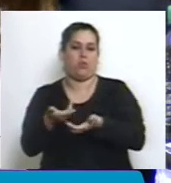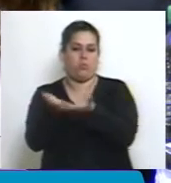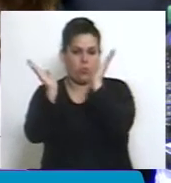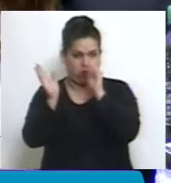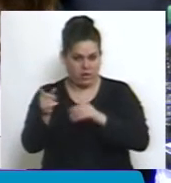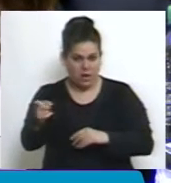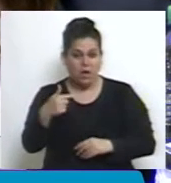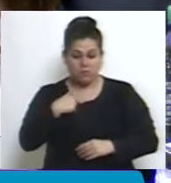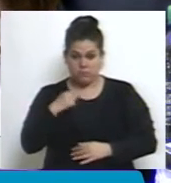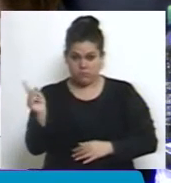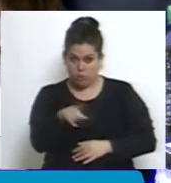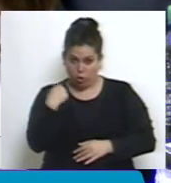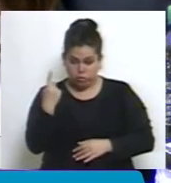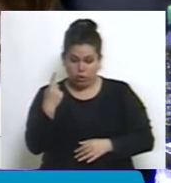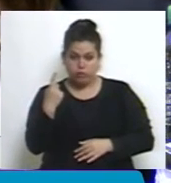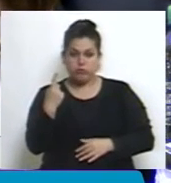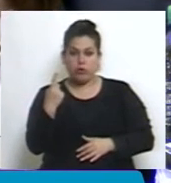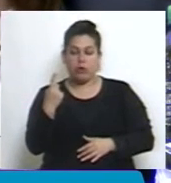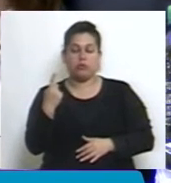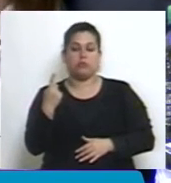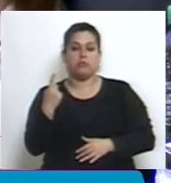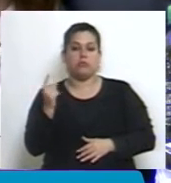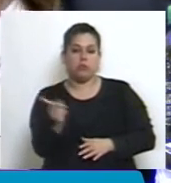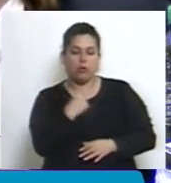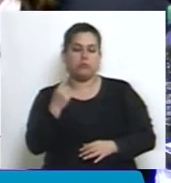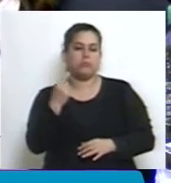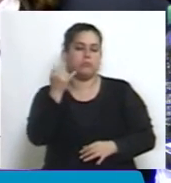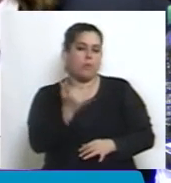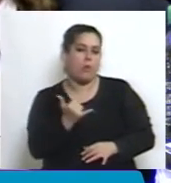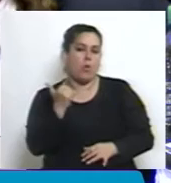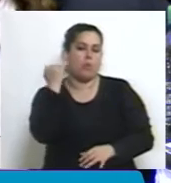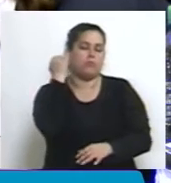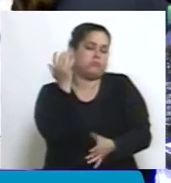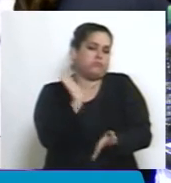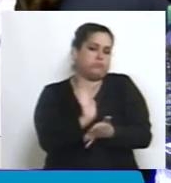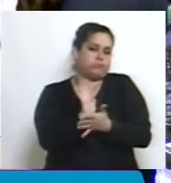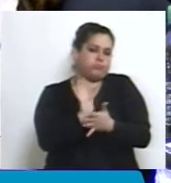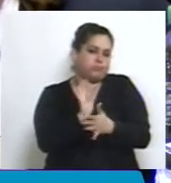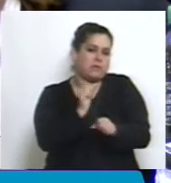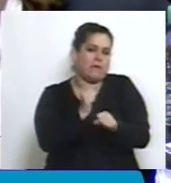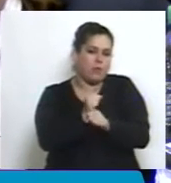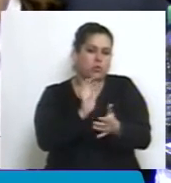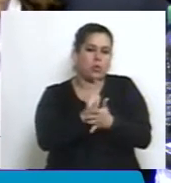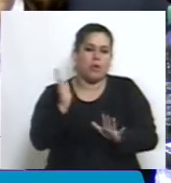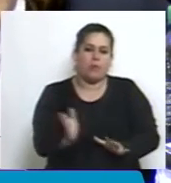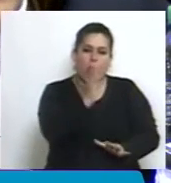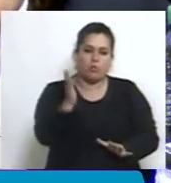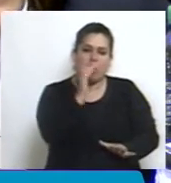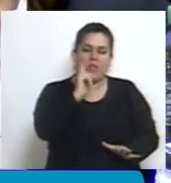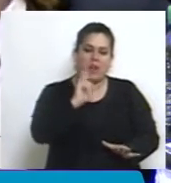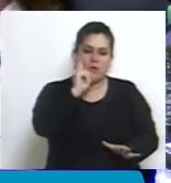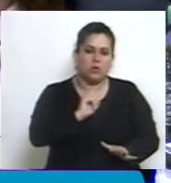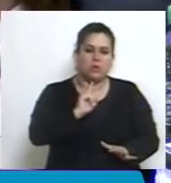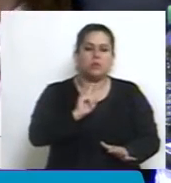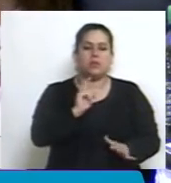mi banca tengo un trabajo elaborado por los productores de leche de